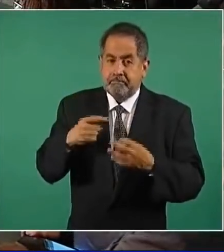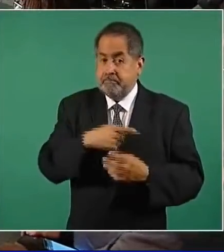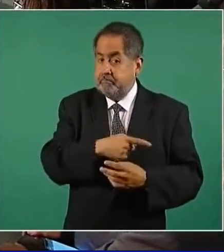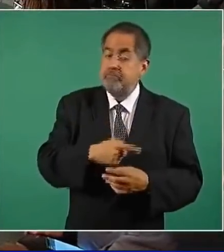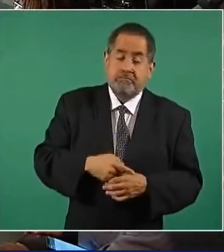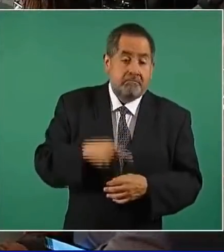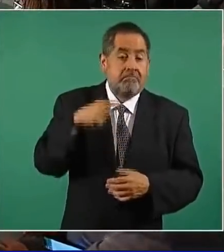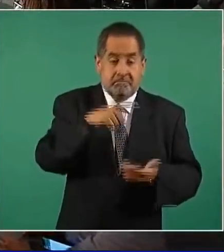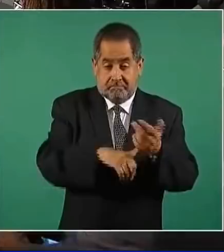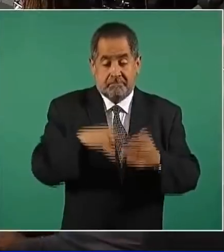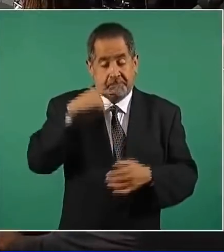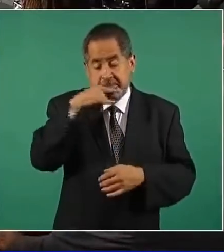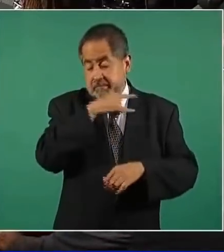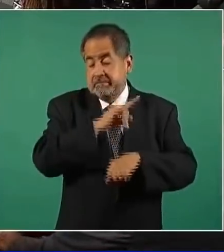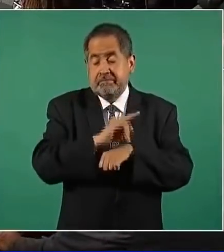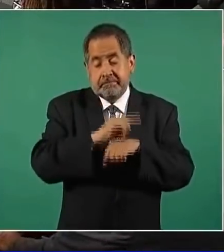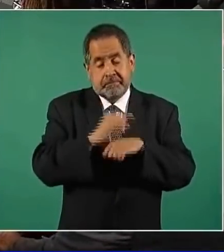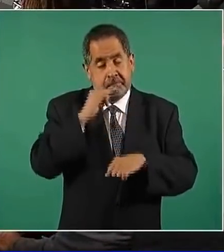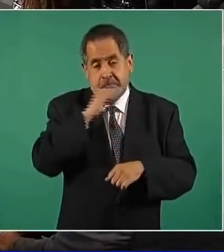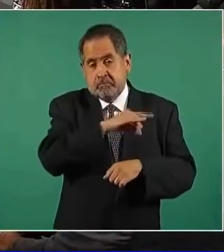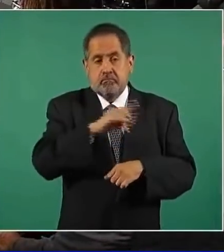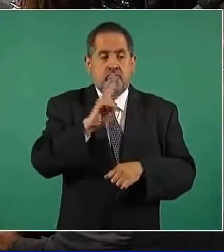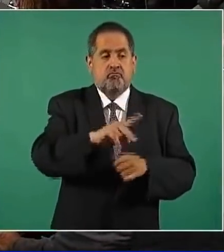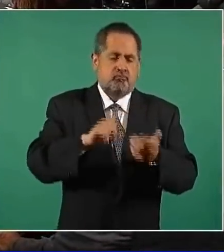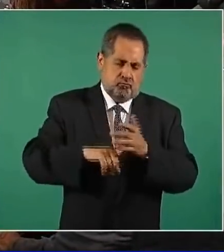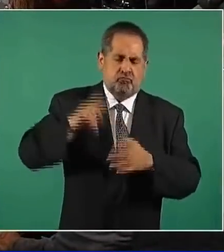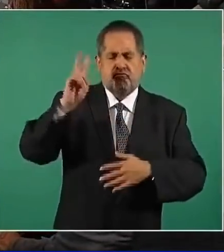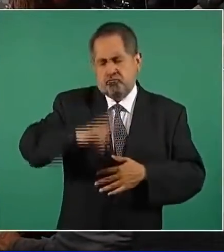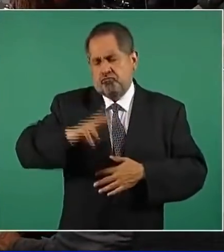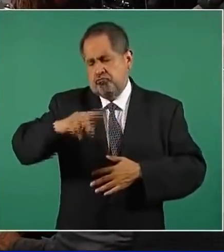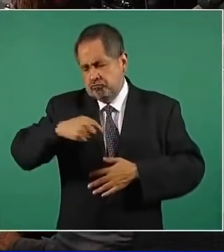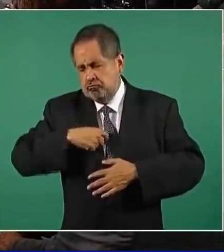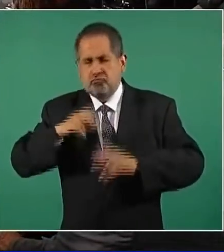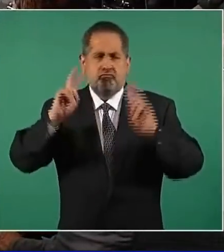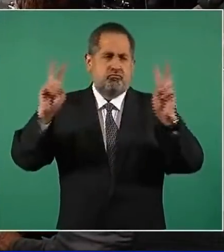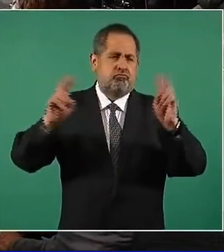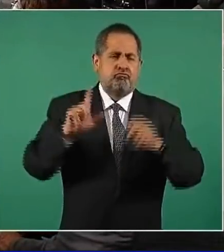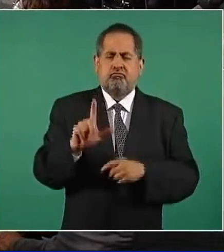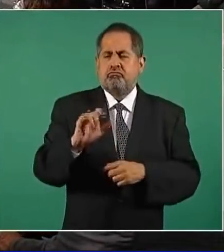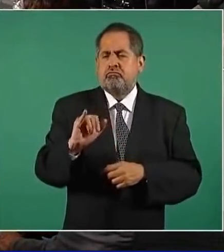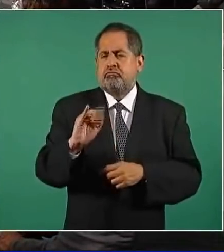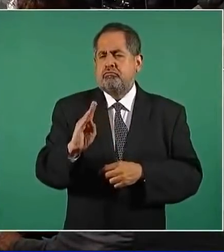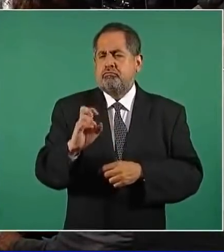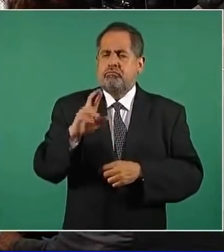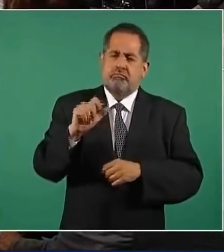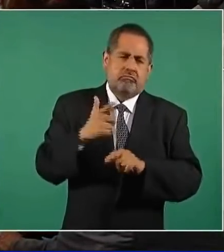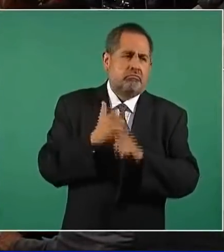fingía ser liberales independientes